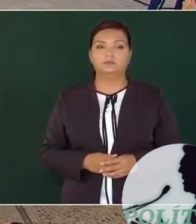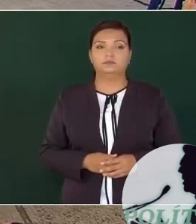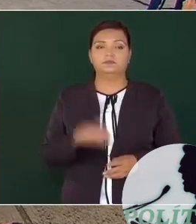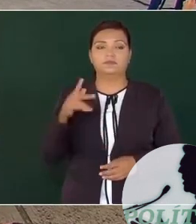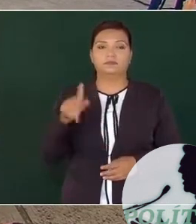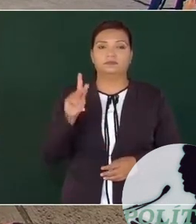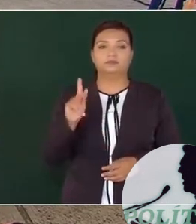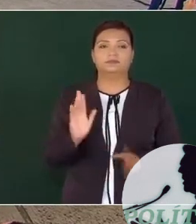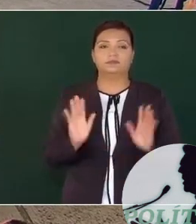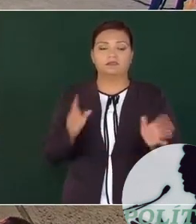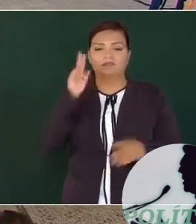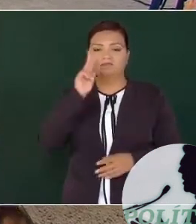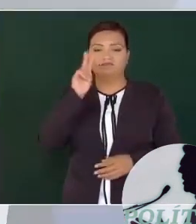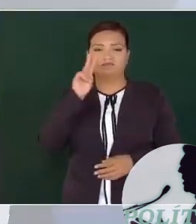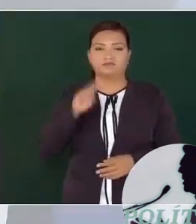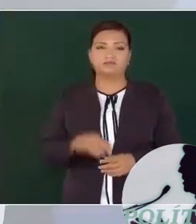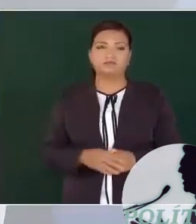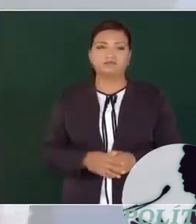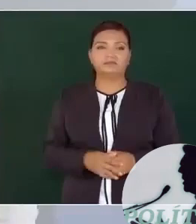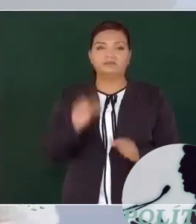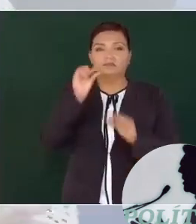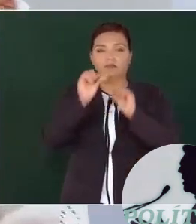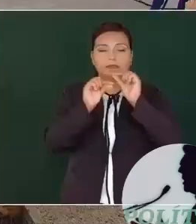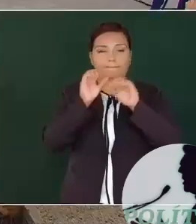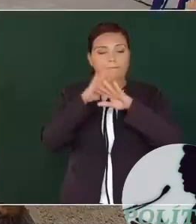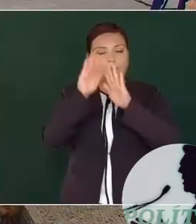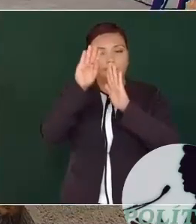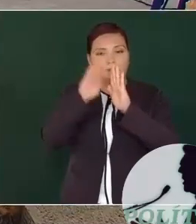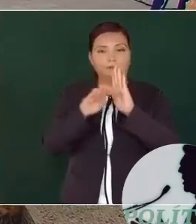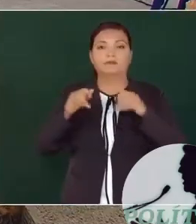Pero ya estamos viendo menos jóvenes.